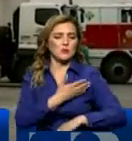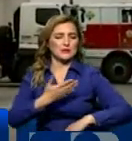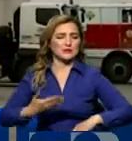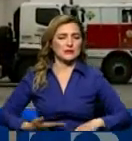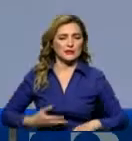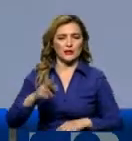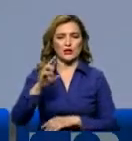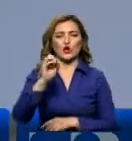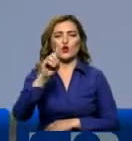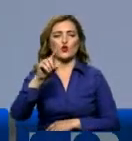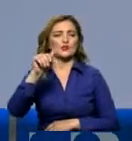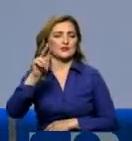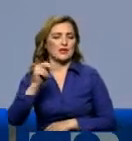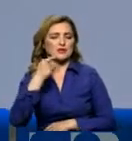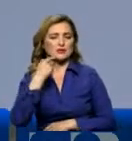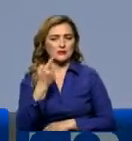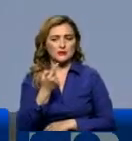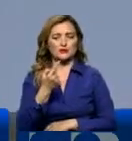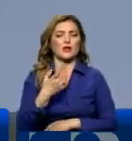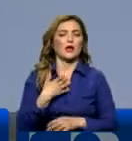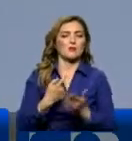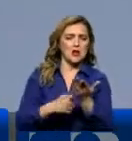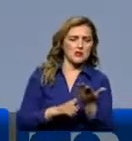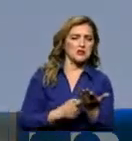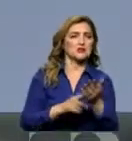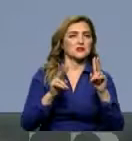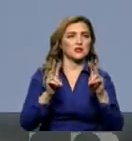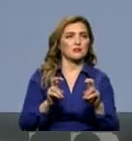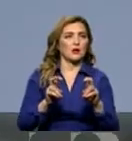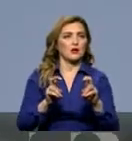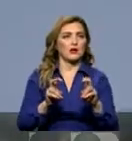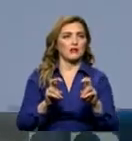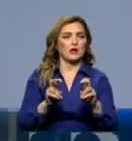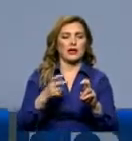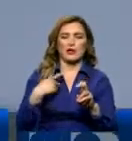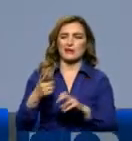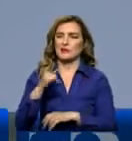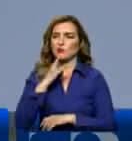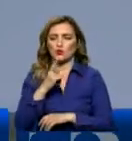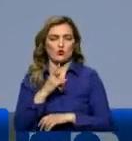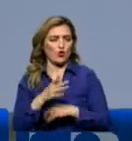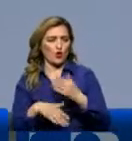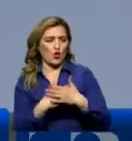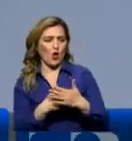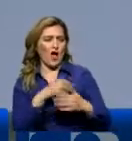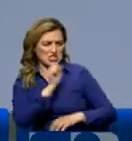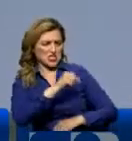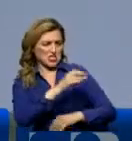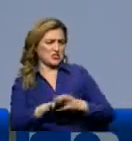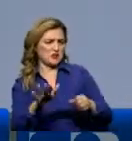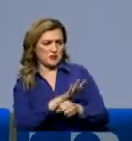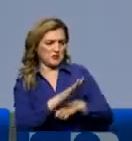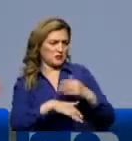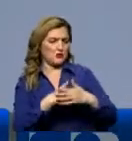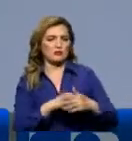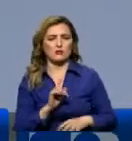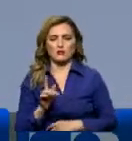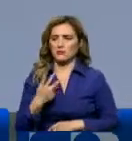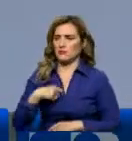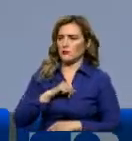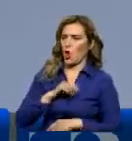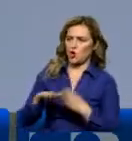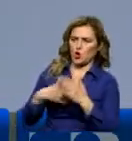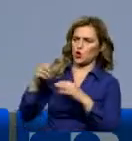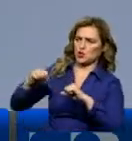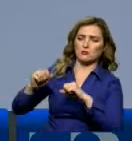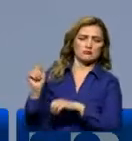también el tema. Esto es una negociación, ni nosotros vamos a entregar todo, ni ellos nos van a entregar todo. Nosotros estamos preparando el camino para ir a sentarnos a